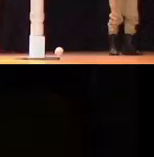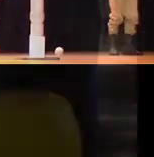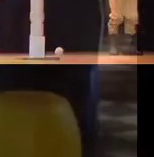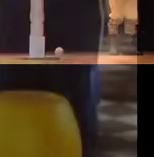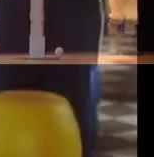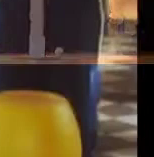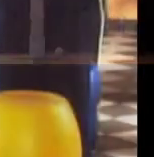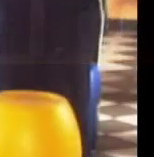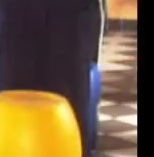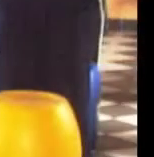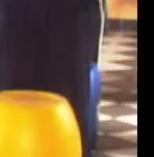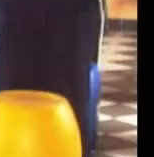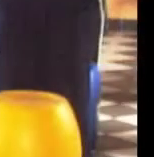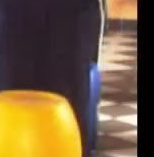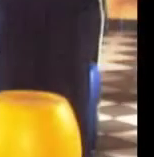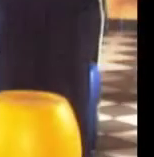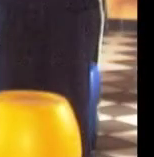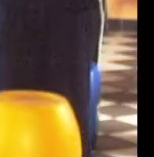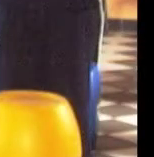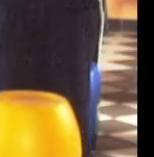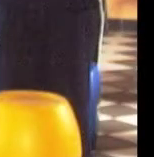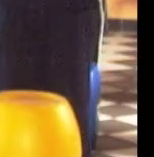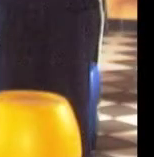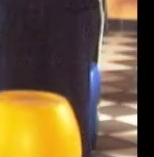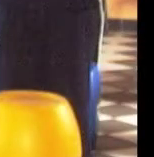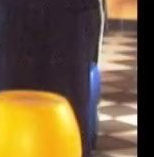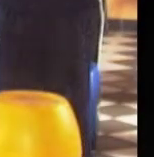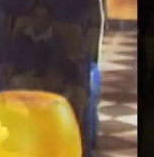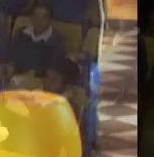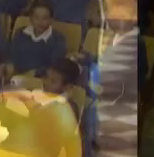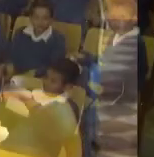realidad constantemente y cuestionándose